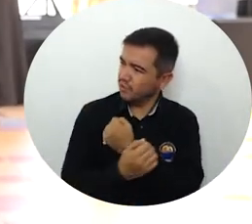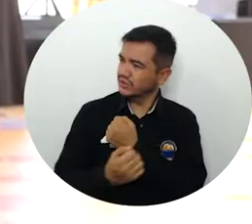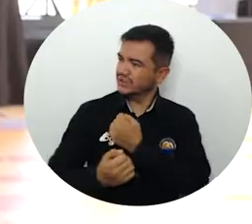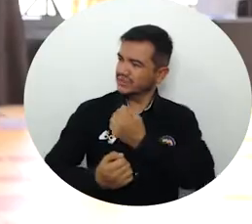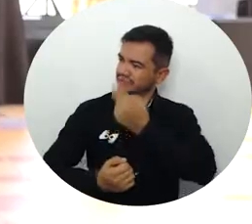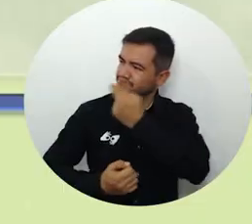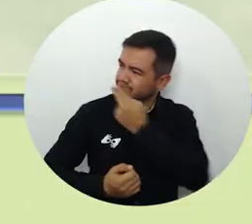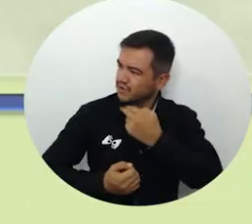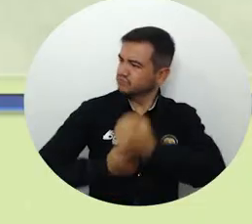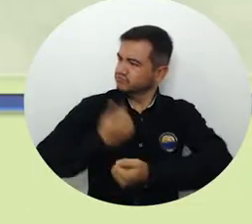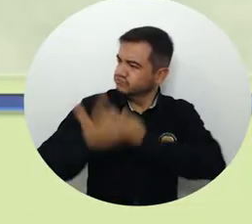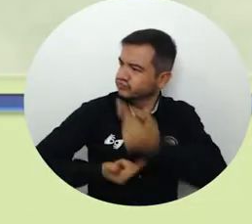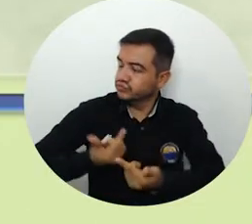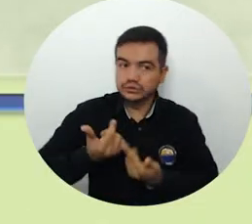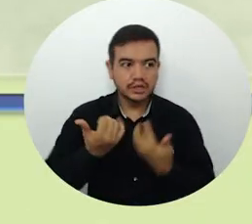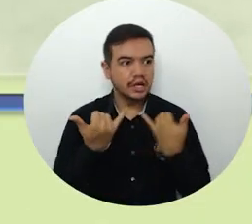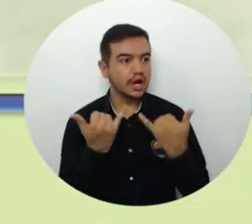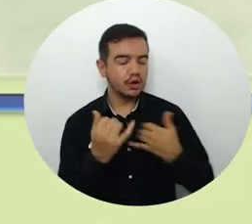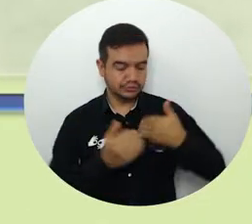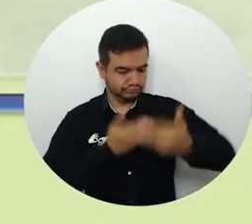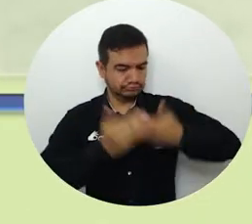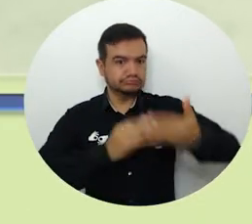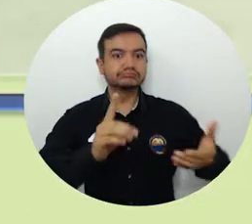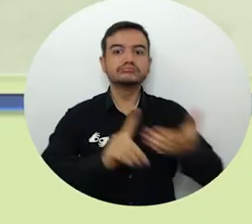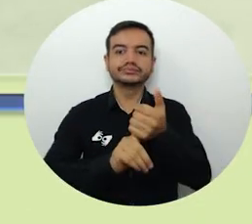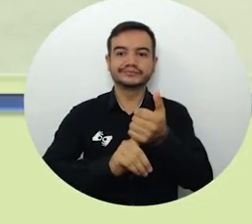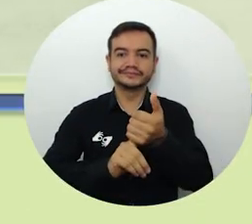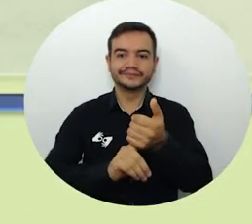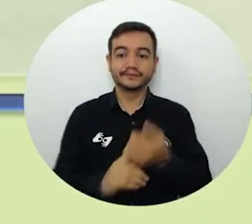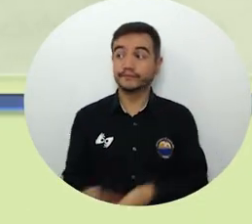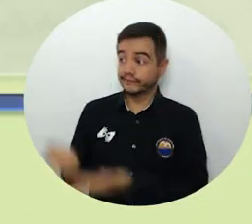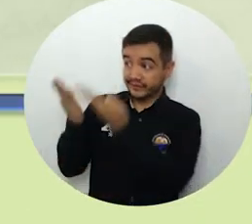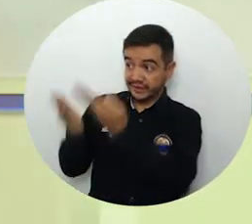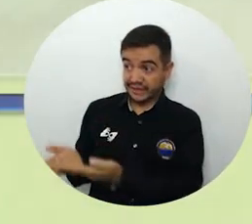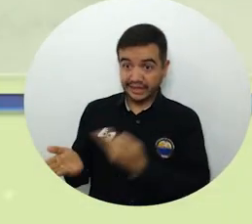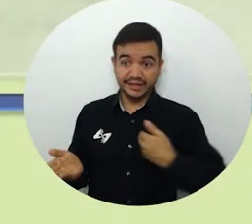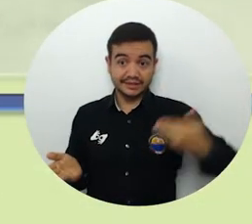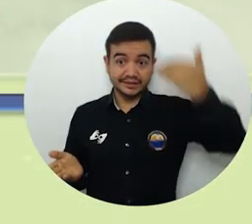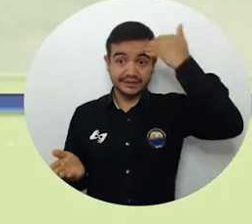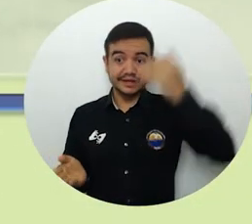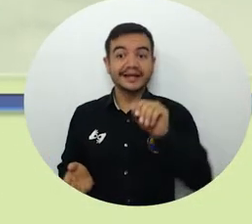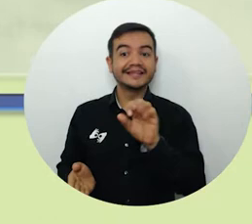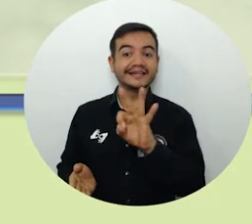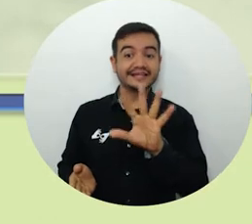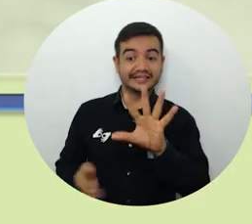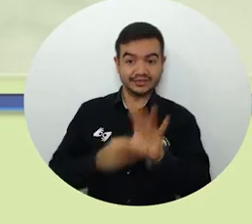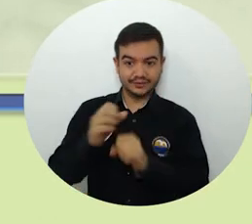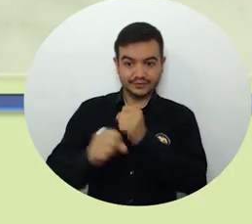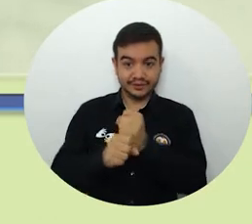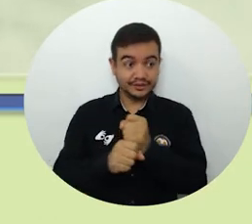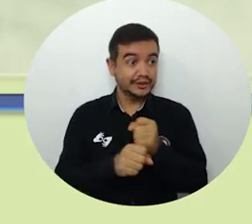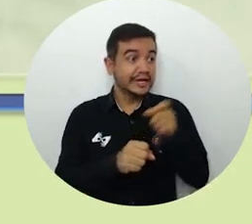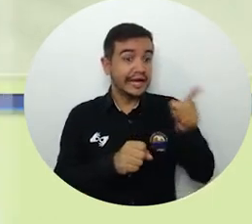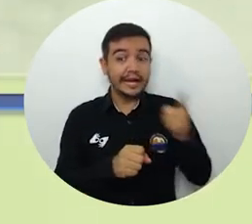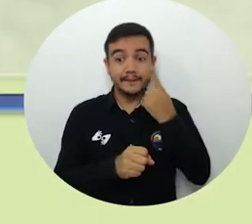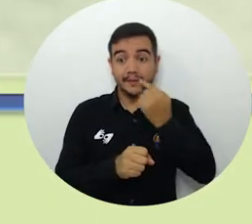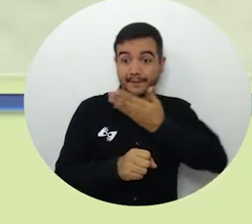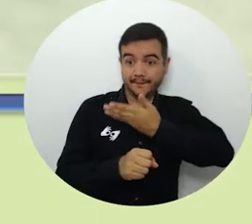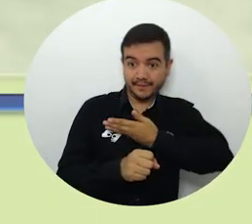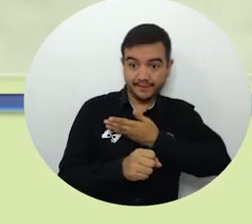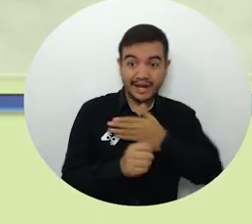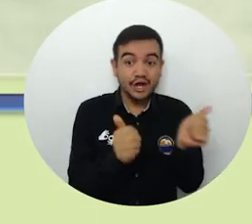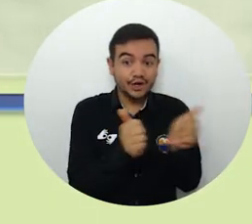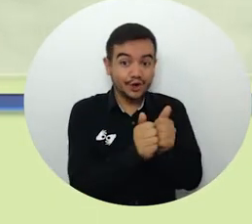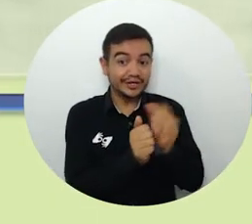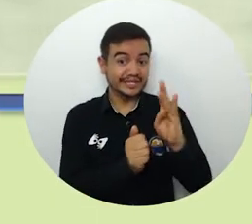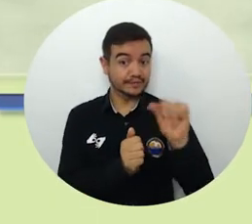la dedicación, y este es el resultado de todo este sacrificio. A sus 35 años y con el apoyo de sus padres y esposa, Jorge busca